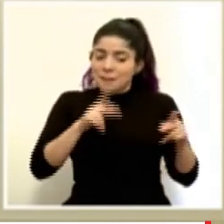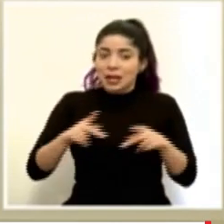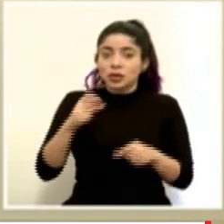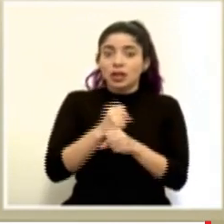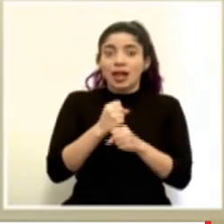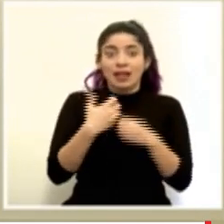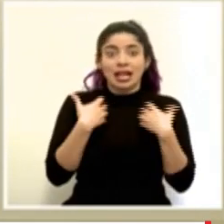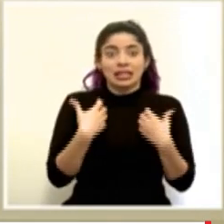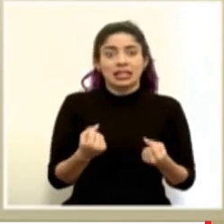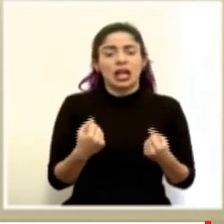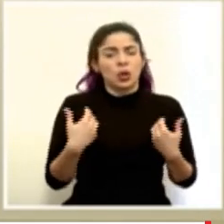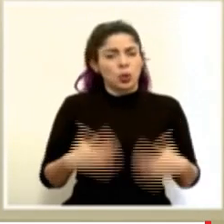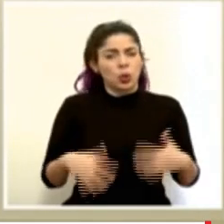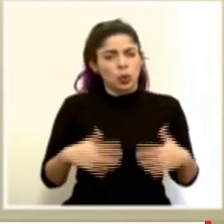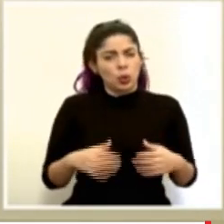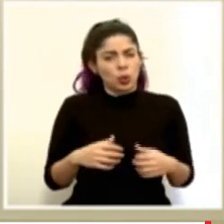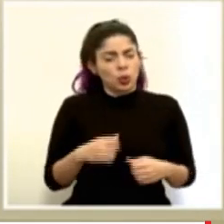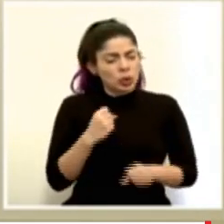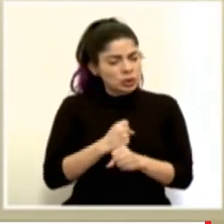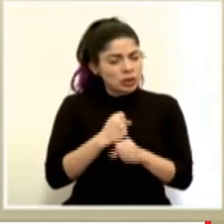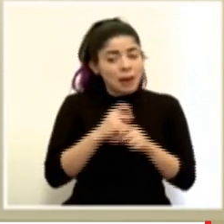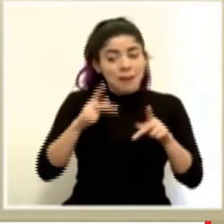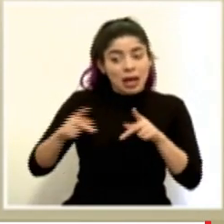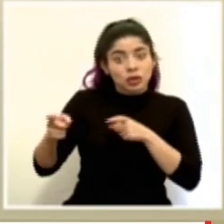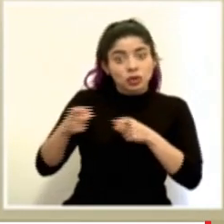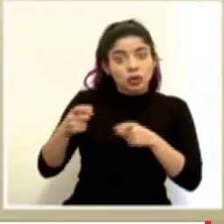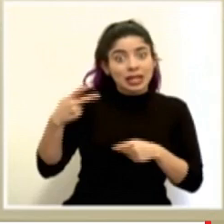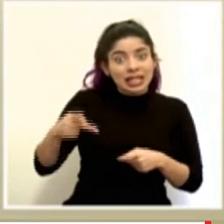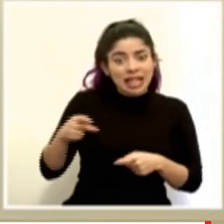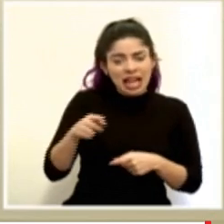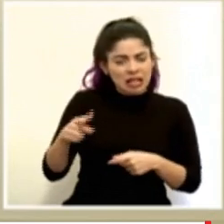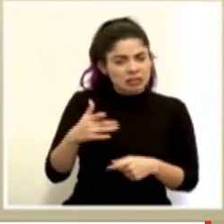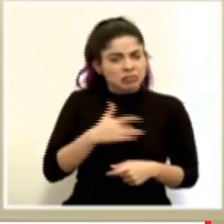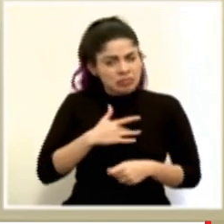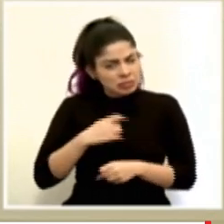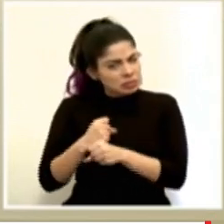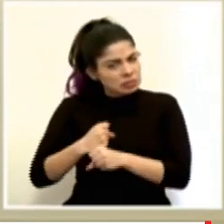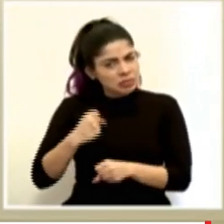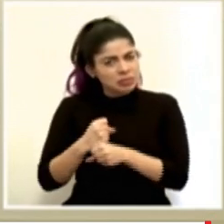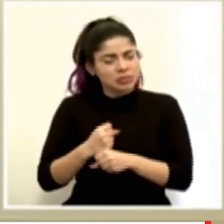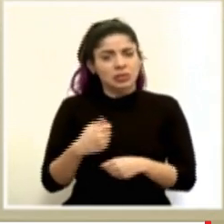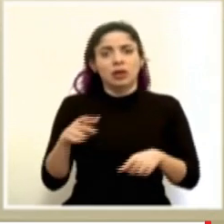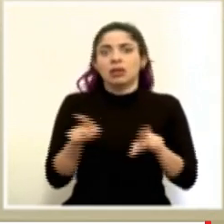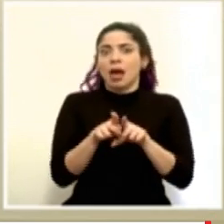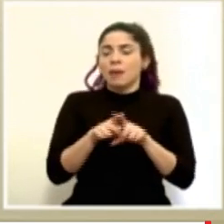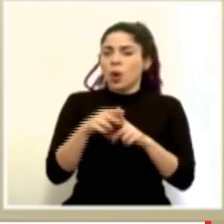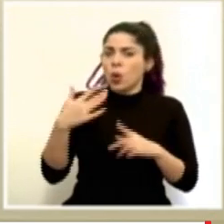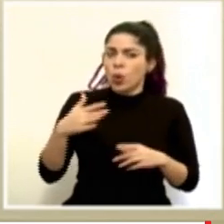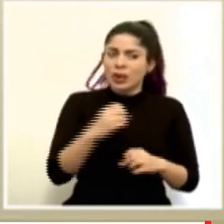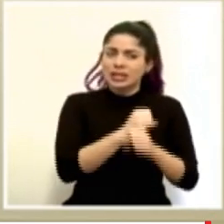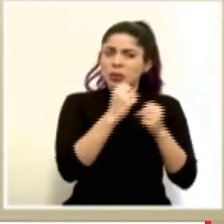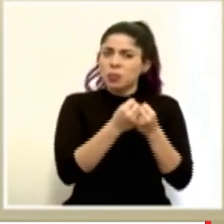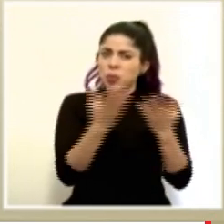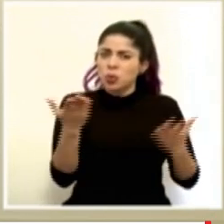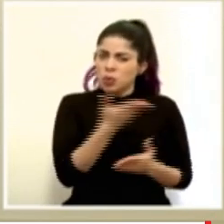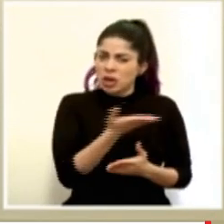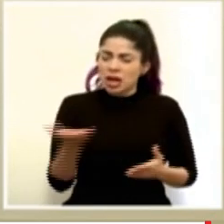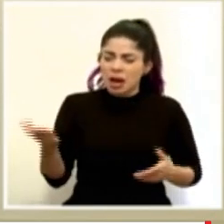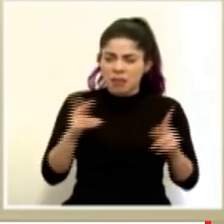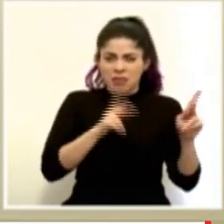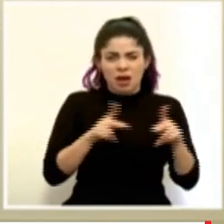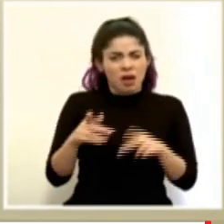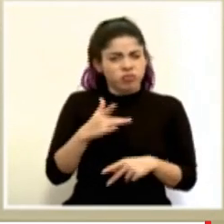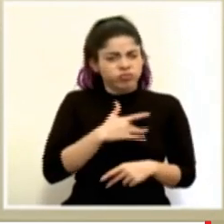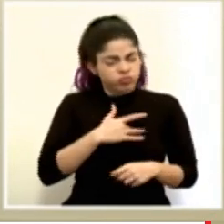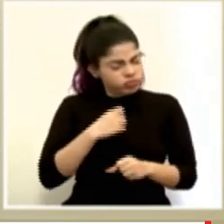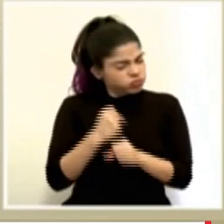salud y el personal también de gestión de riesgo, de todo el sistema de gestión de riesgo, ni qué decir de seguridad pública. O sea, ha